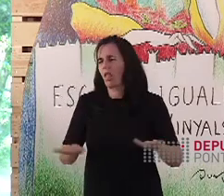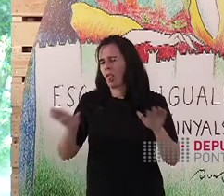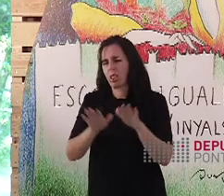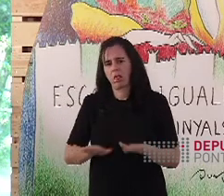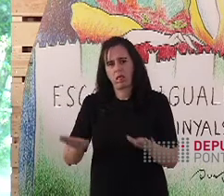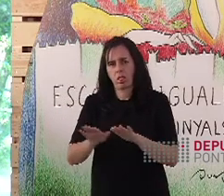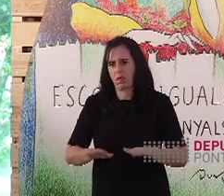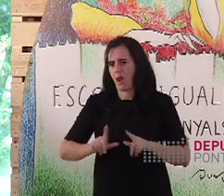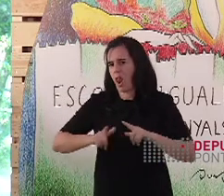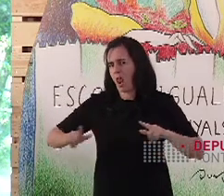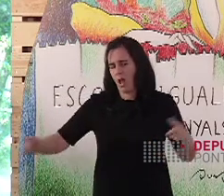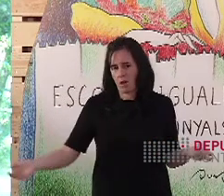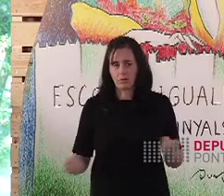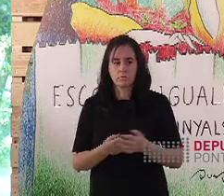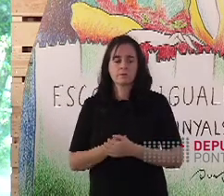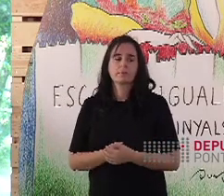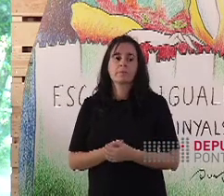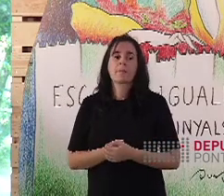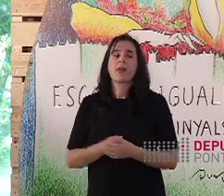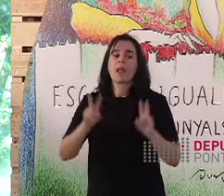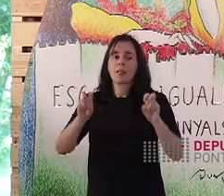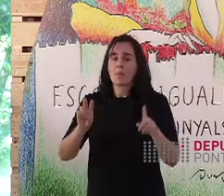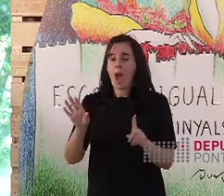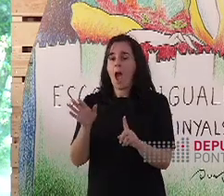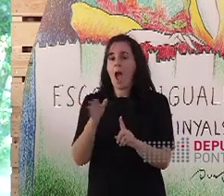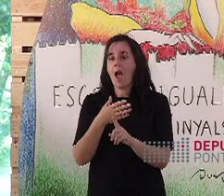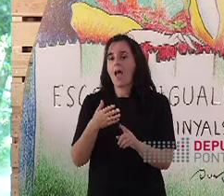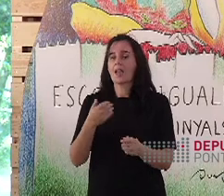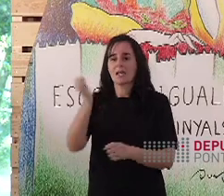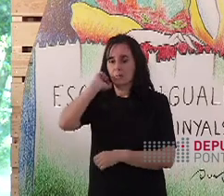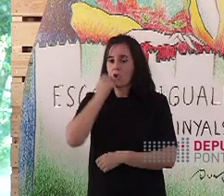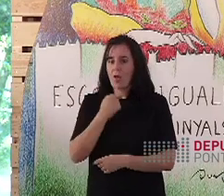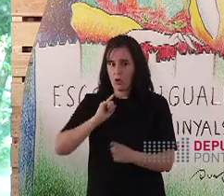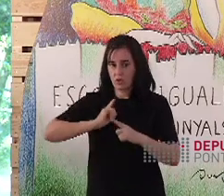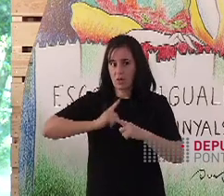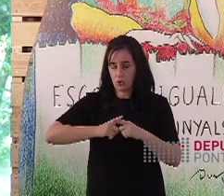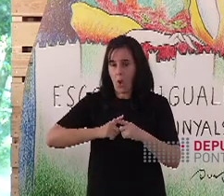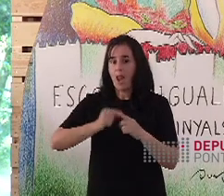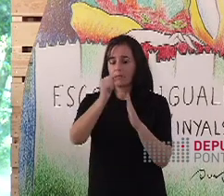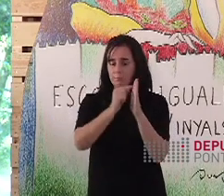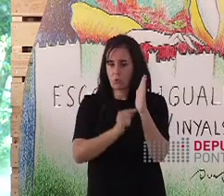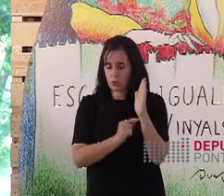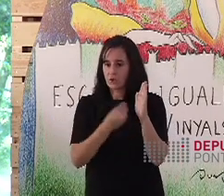tema. E na explotación sexual, efectivamente, esas tres consideracións para poder demostrar